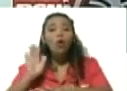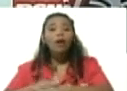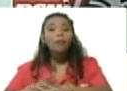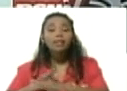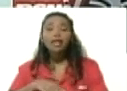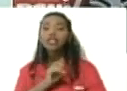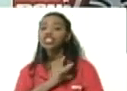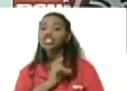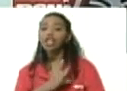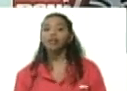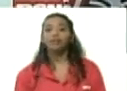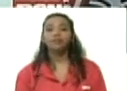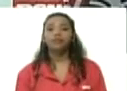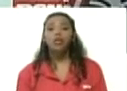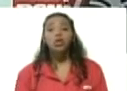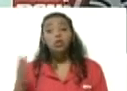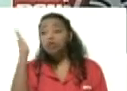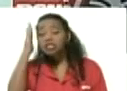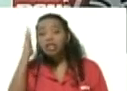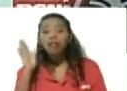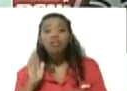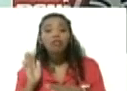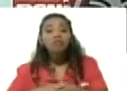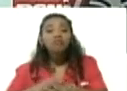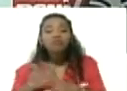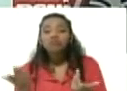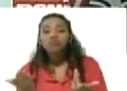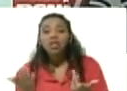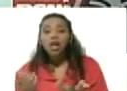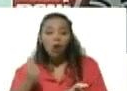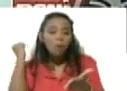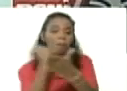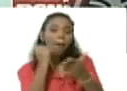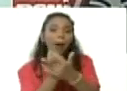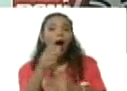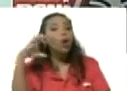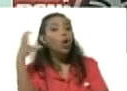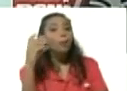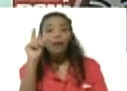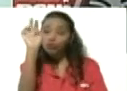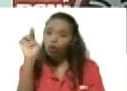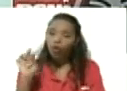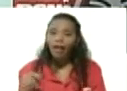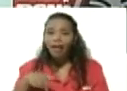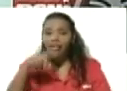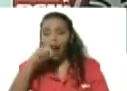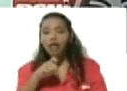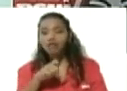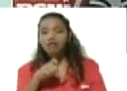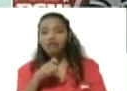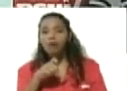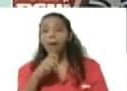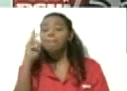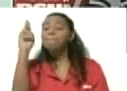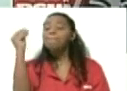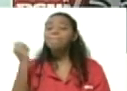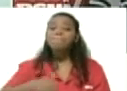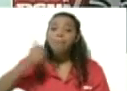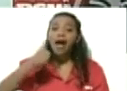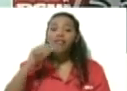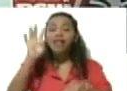Chile, no se hubiese sabido los asesinatos de Colombia todos los días. Este año ya van más de